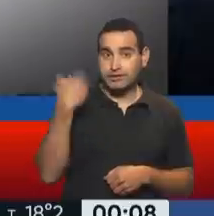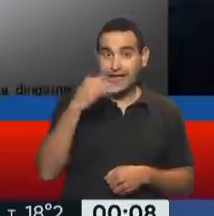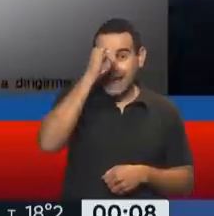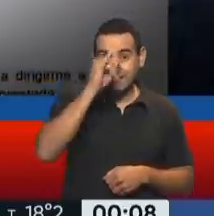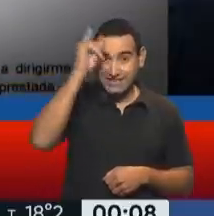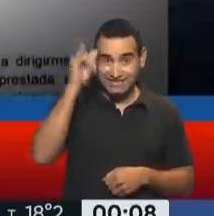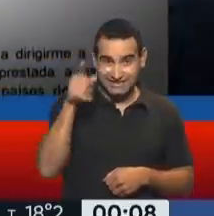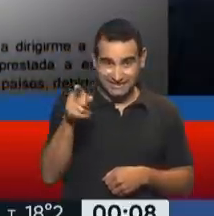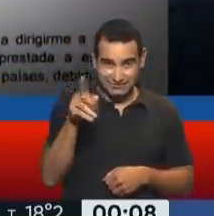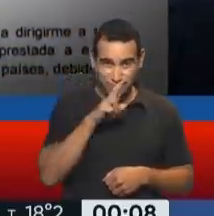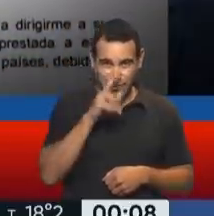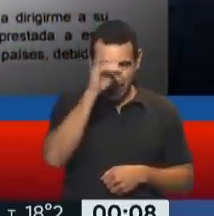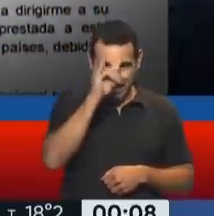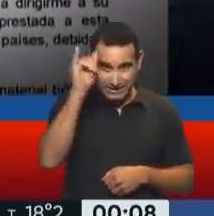Áñez